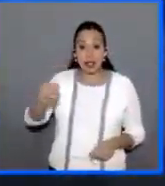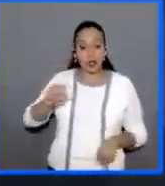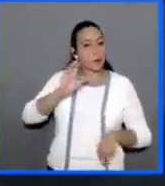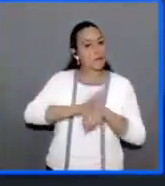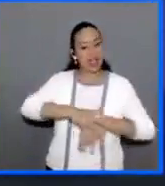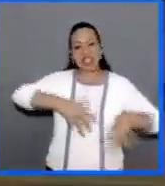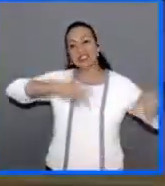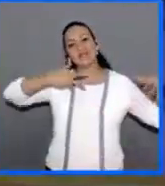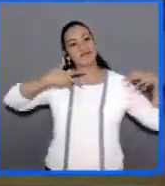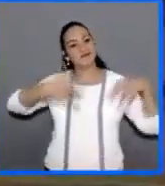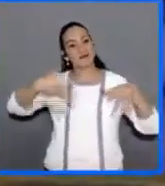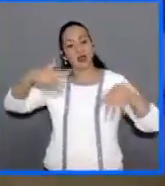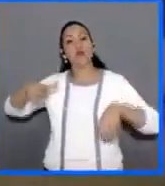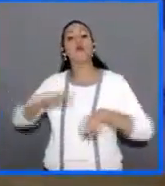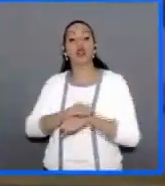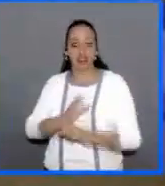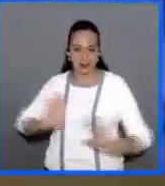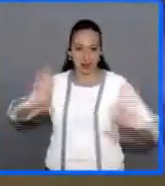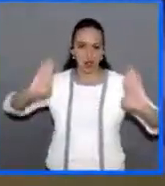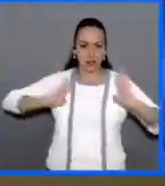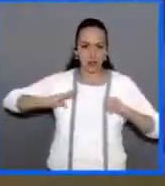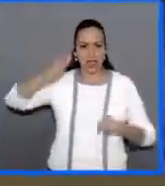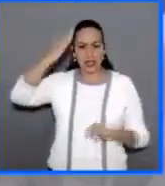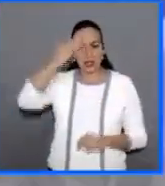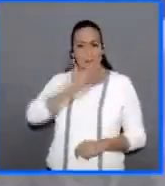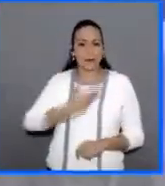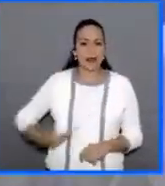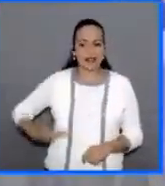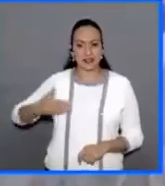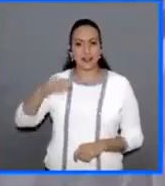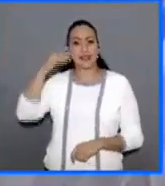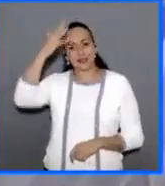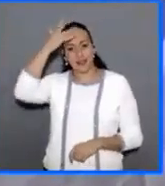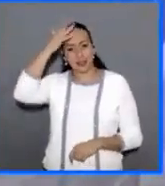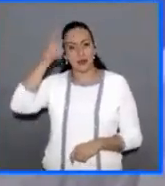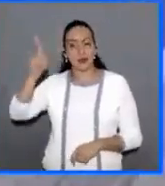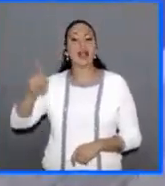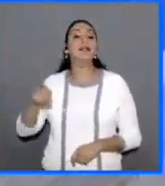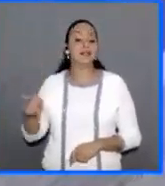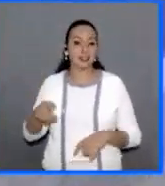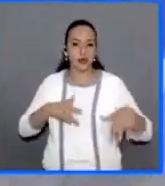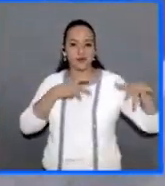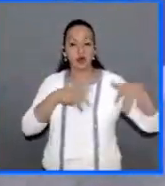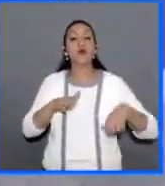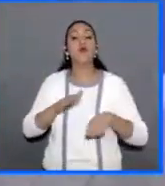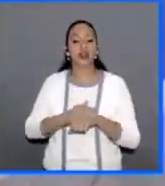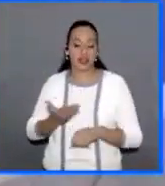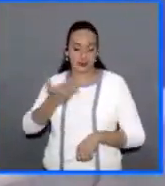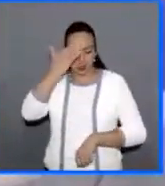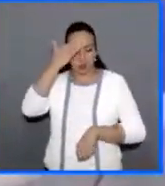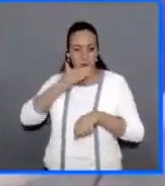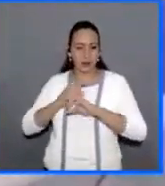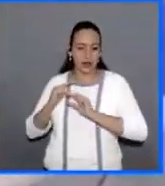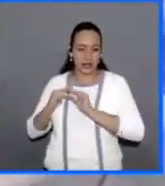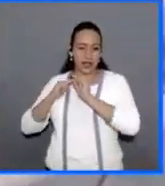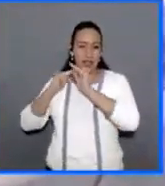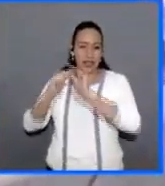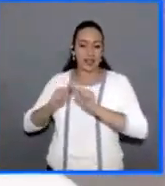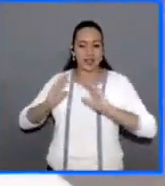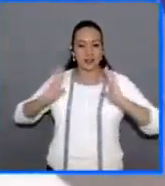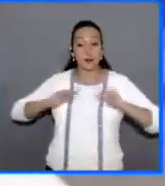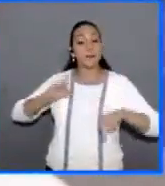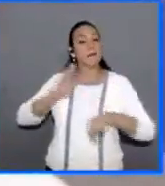militar que encabezará el presidente Trump en Washington con motivo del 250 aniversario de las Fuerzas Armadas.